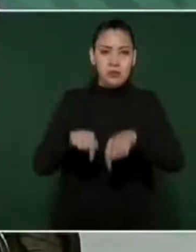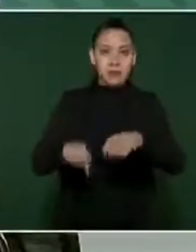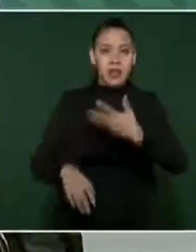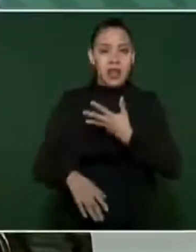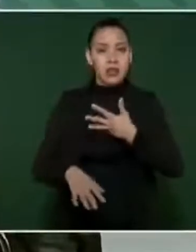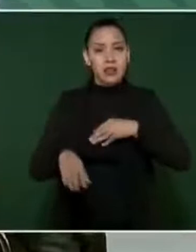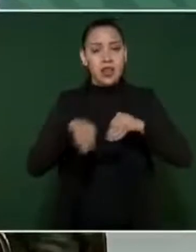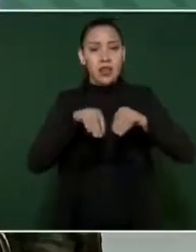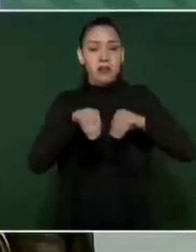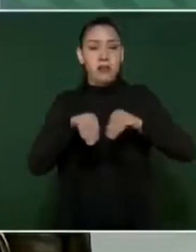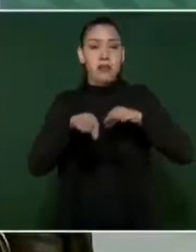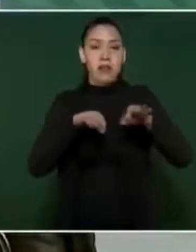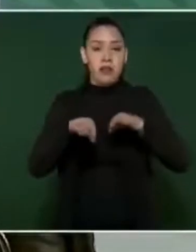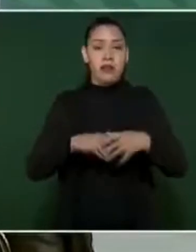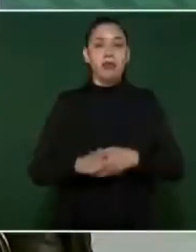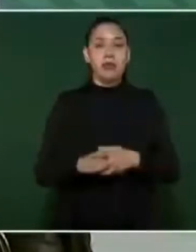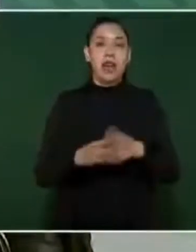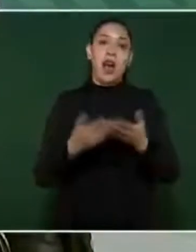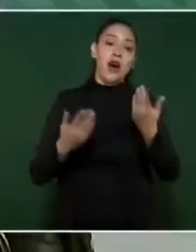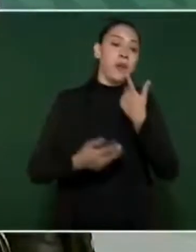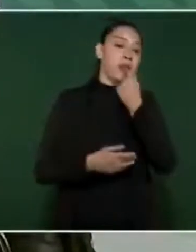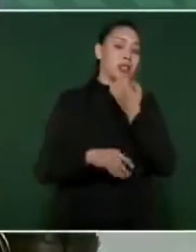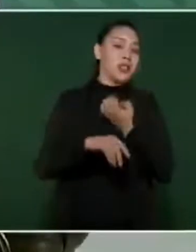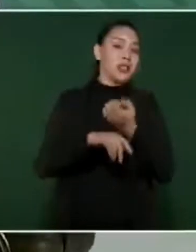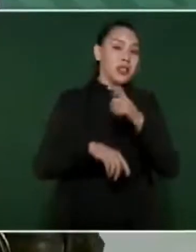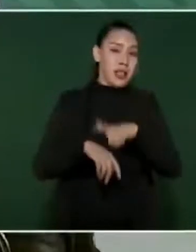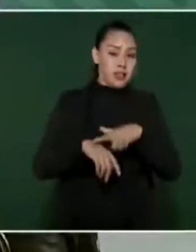Y la Policía Estatal,